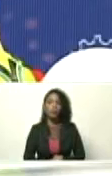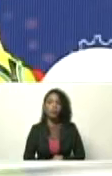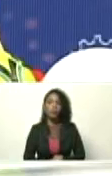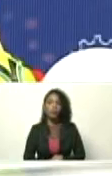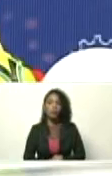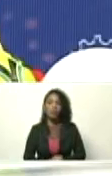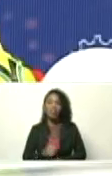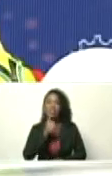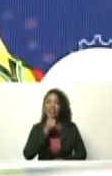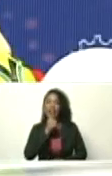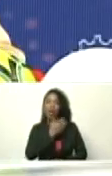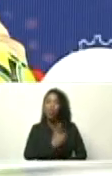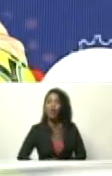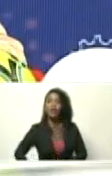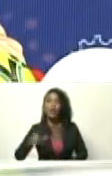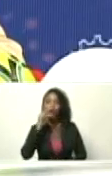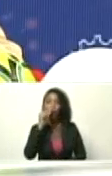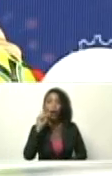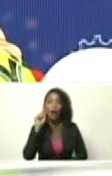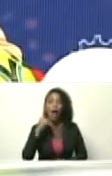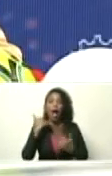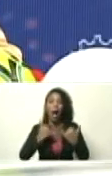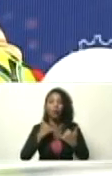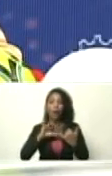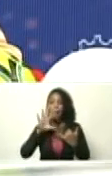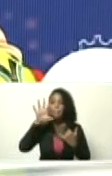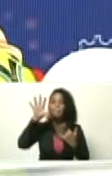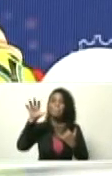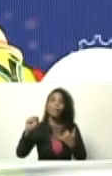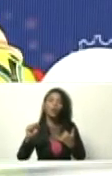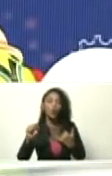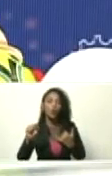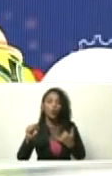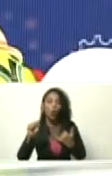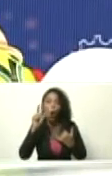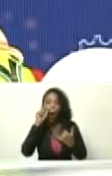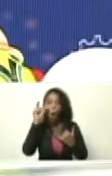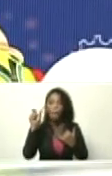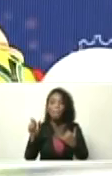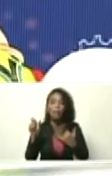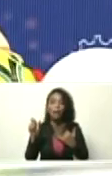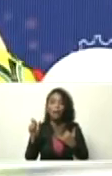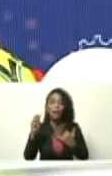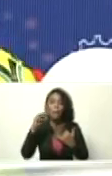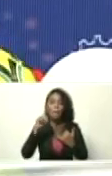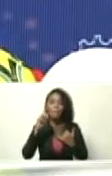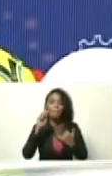¿Quién es dueño de Twitter? Lo acaba de comprar Elon Musk.